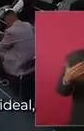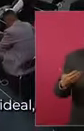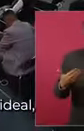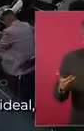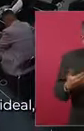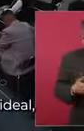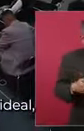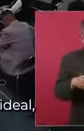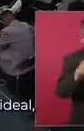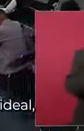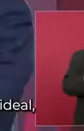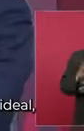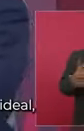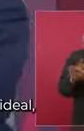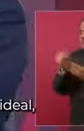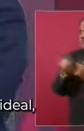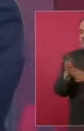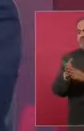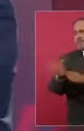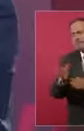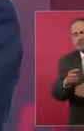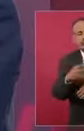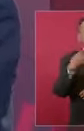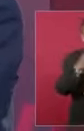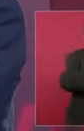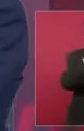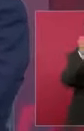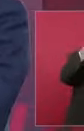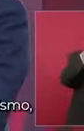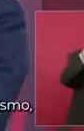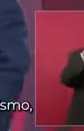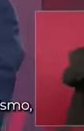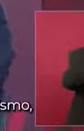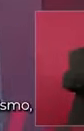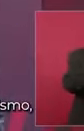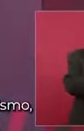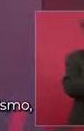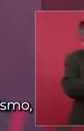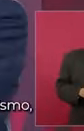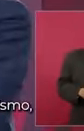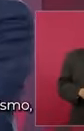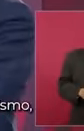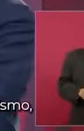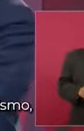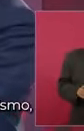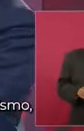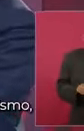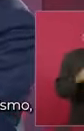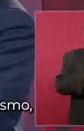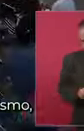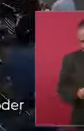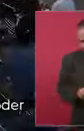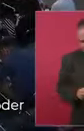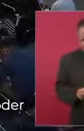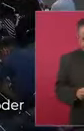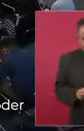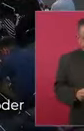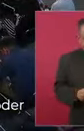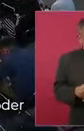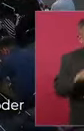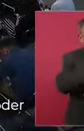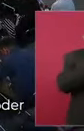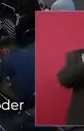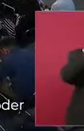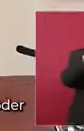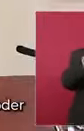un proyecto, un ideal, una doctrina, que hagan a un lado el pragmatismo, la búsqueda